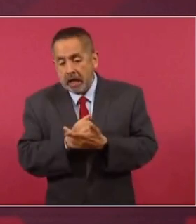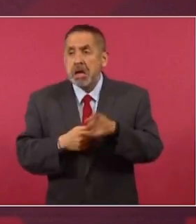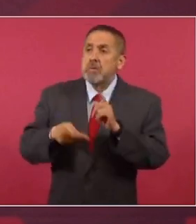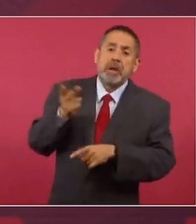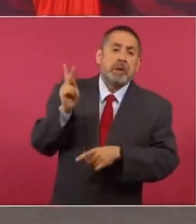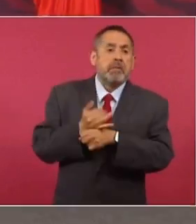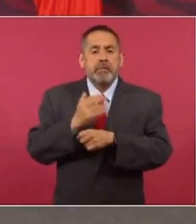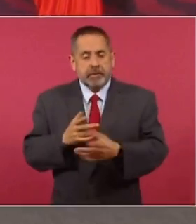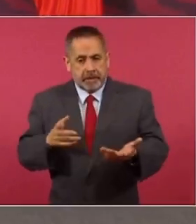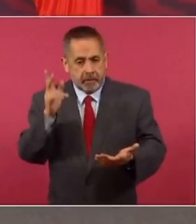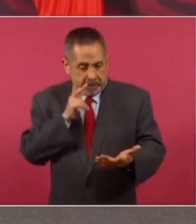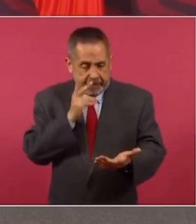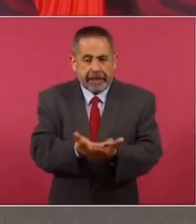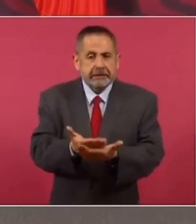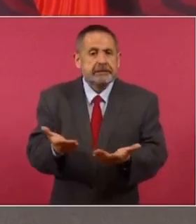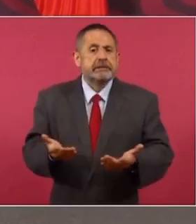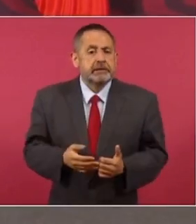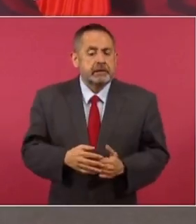tienen elementos